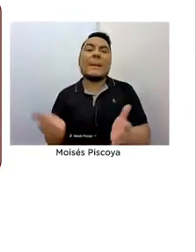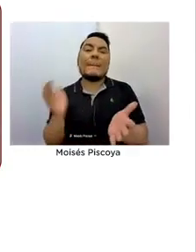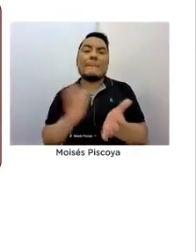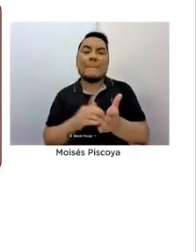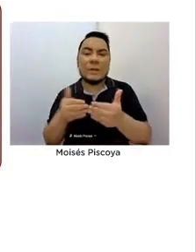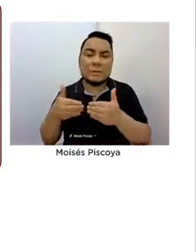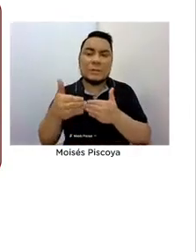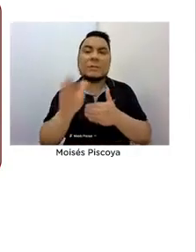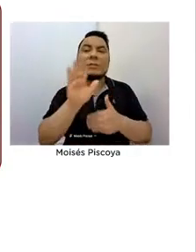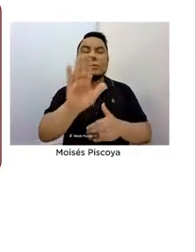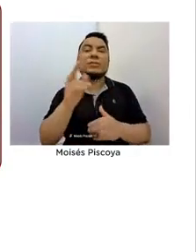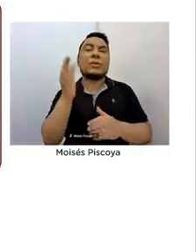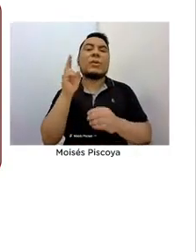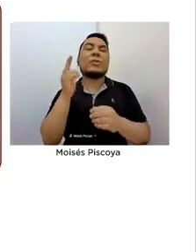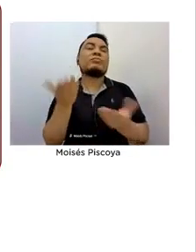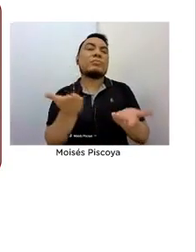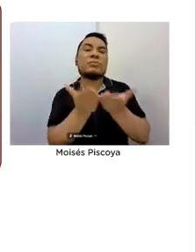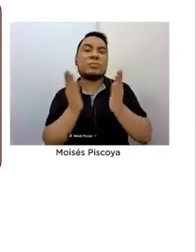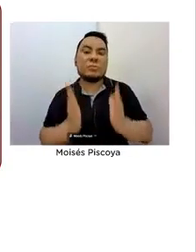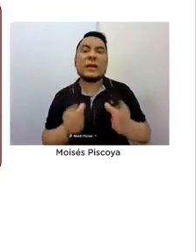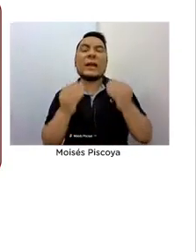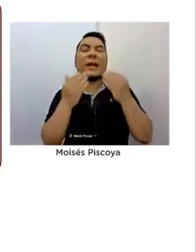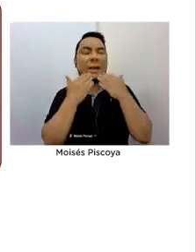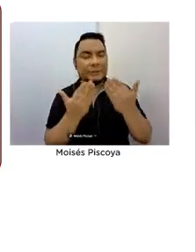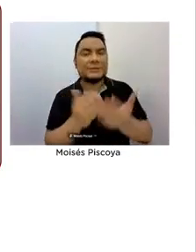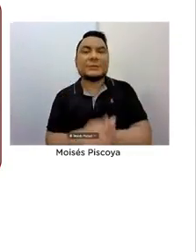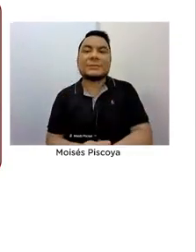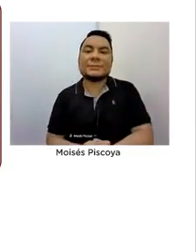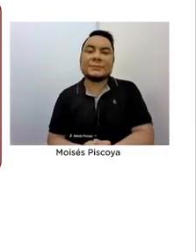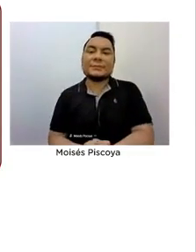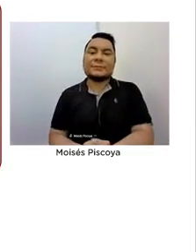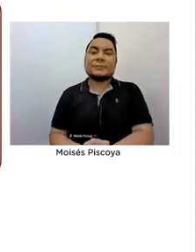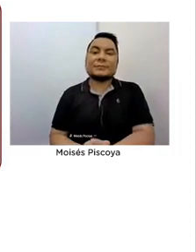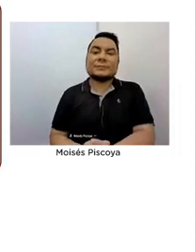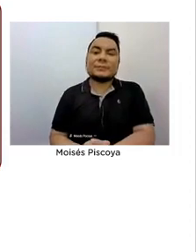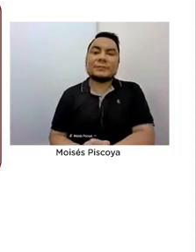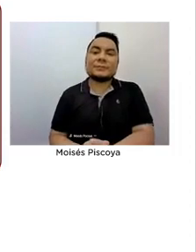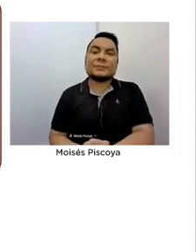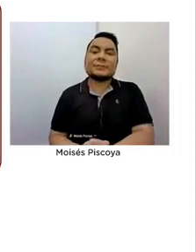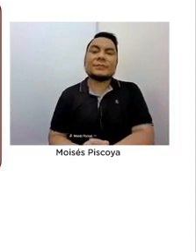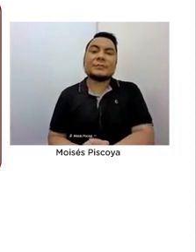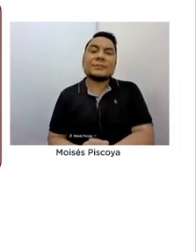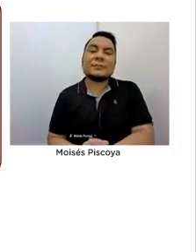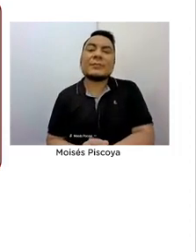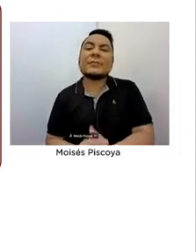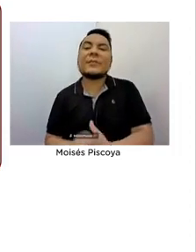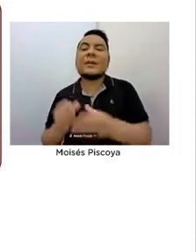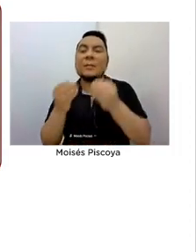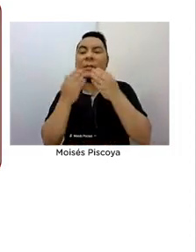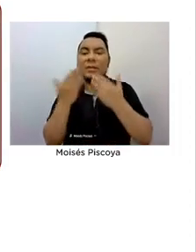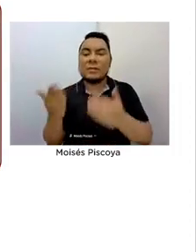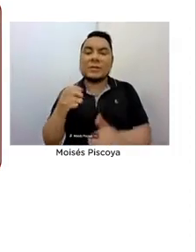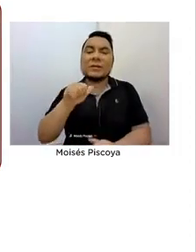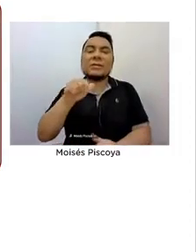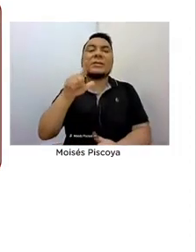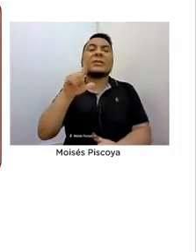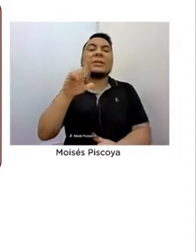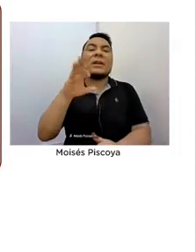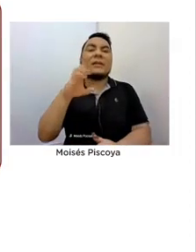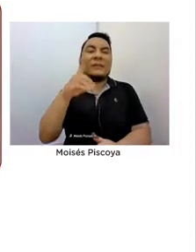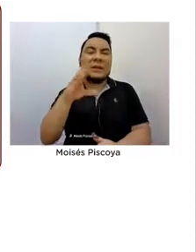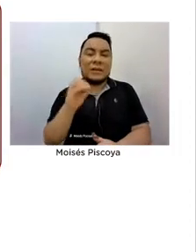adelante para sus estudiantes. Gracias por el tiempo. Muchas gracias, Alfredo.